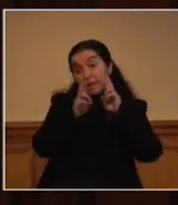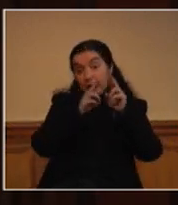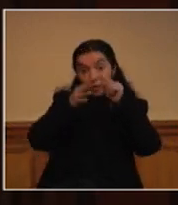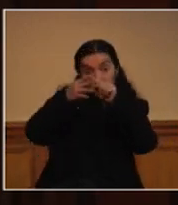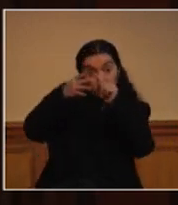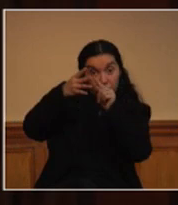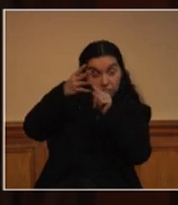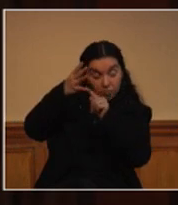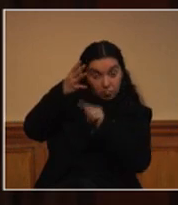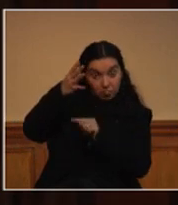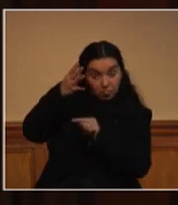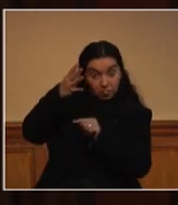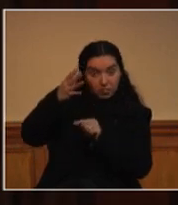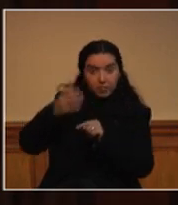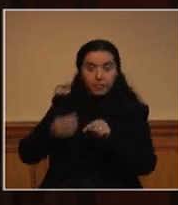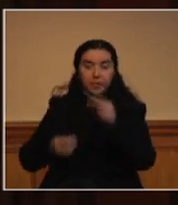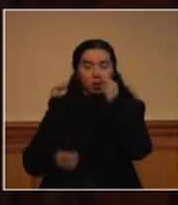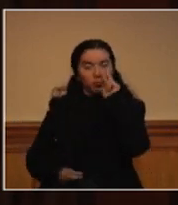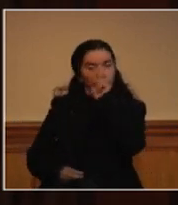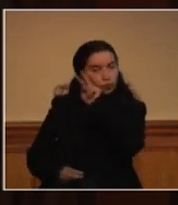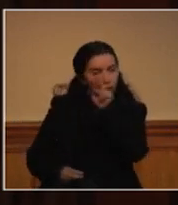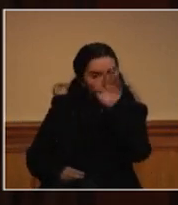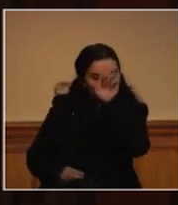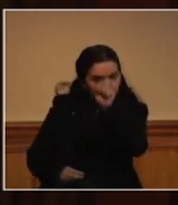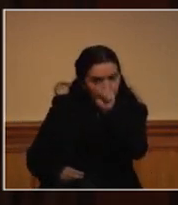a estas habilidades que podíamos mirar.